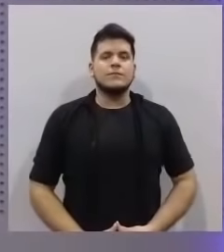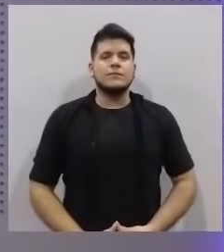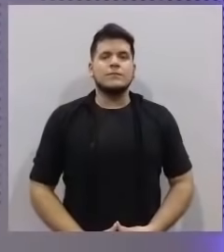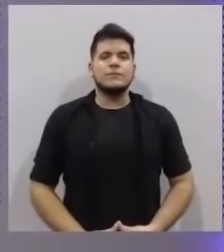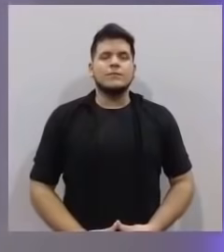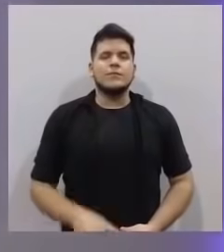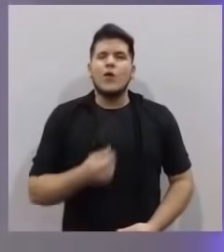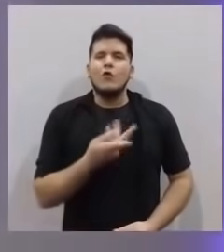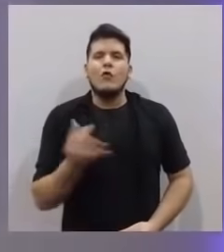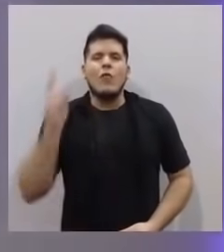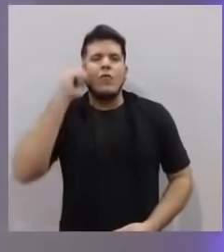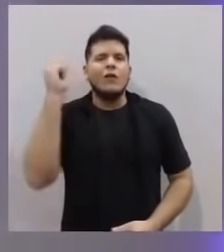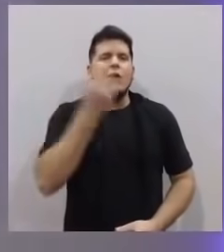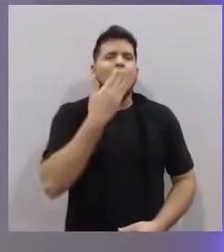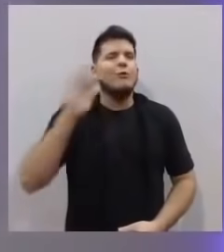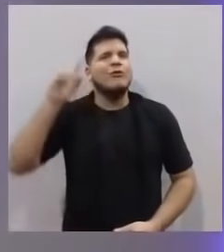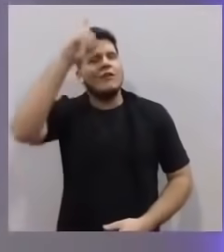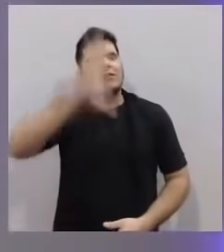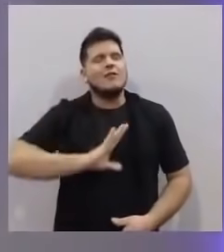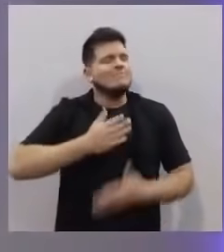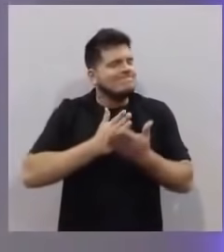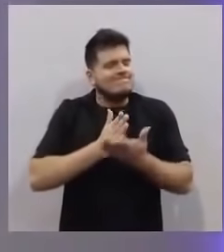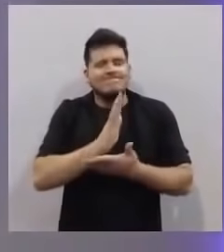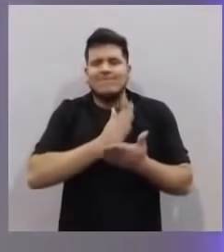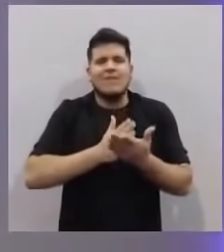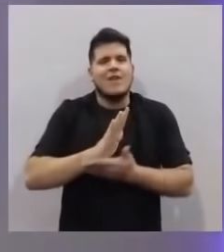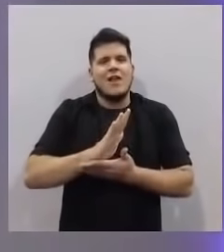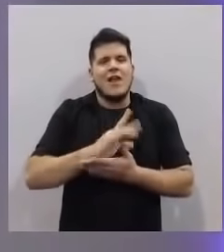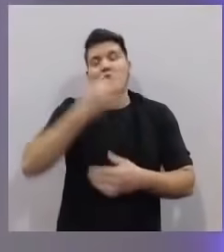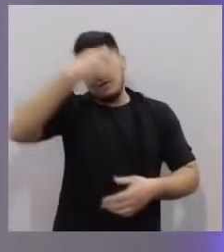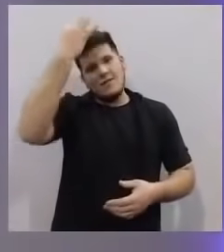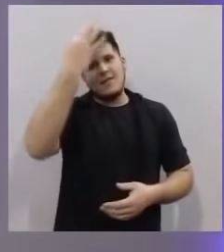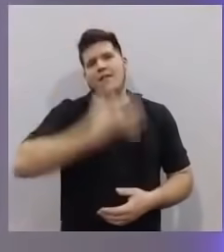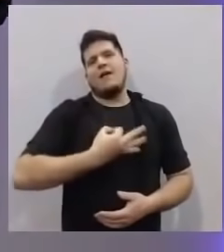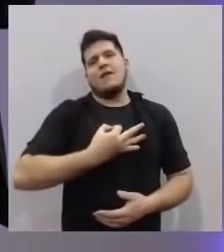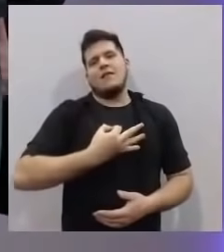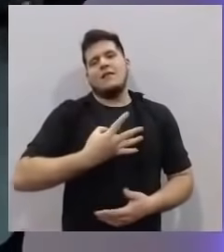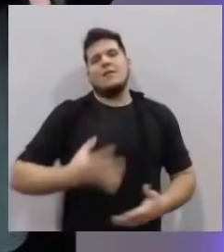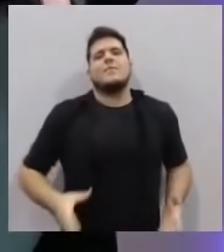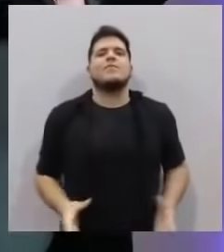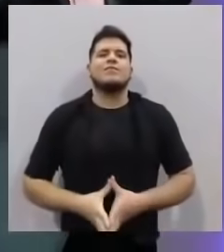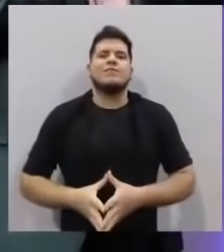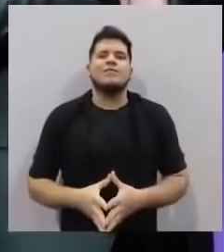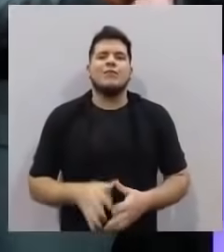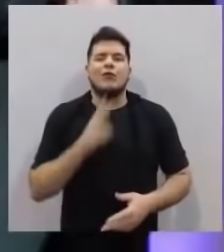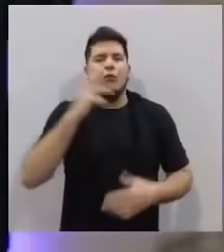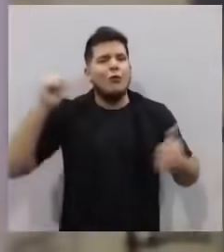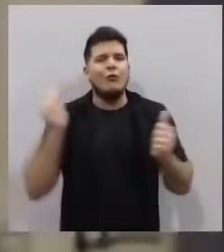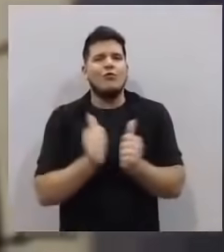cuantos creen que las promesas de dios son fieles y son verdaderas diga él conmigo las promesas de